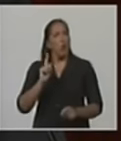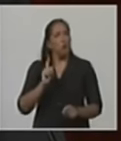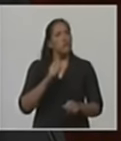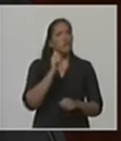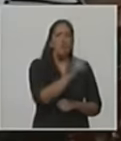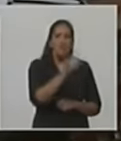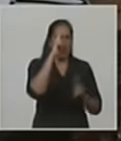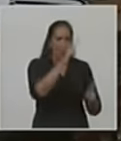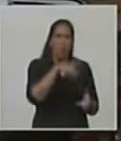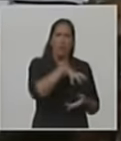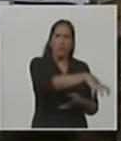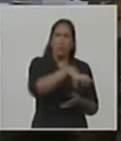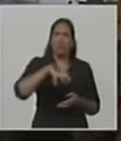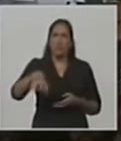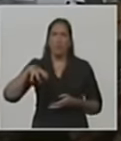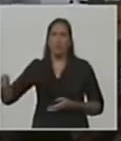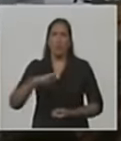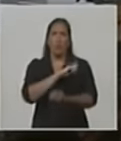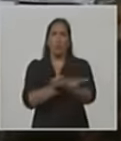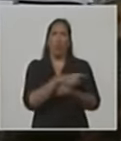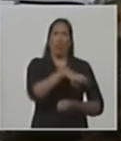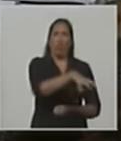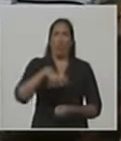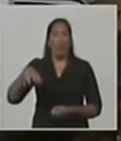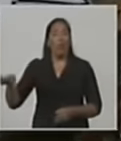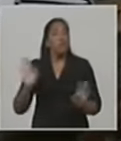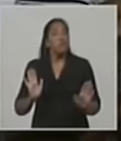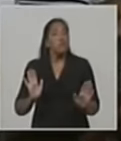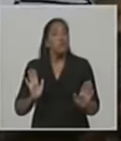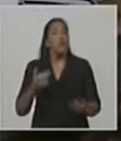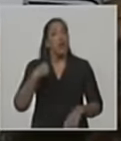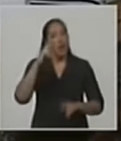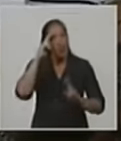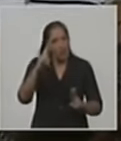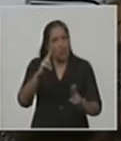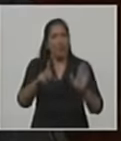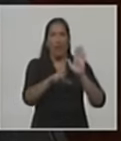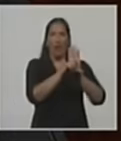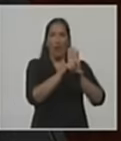poderes. El sentido del poder es respetar la ley y servir al ciudadano.